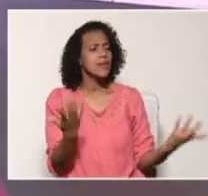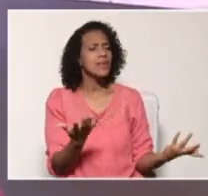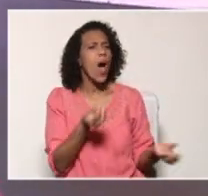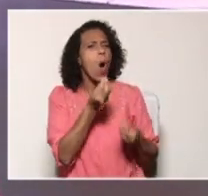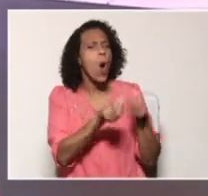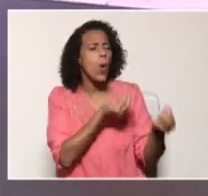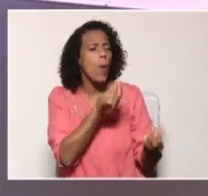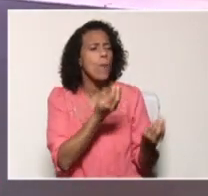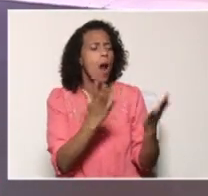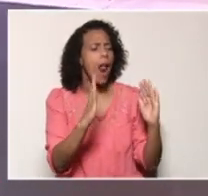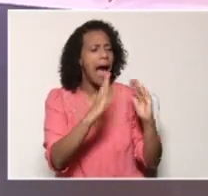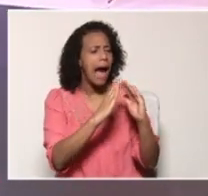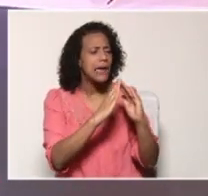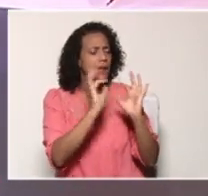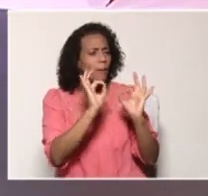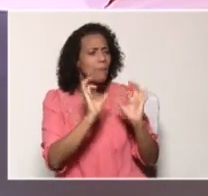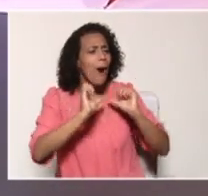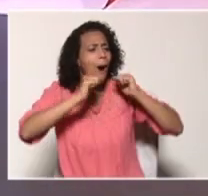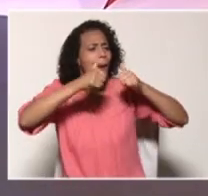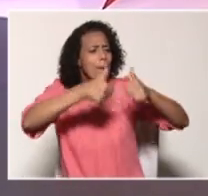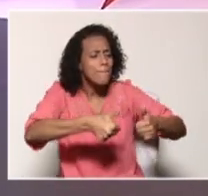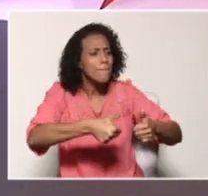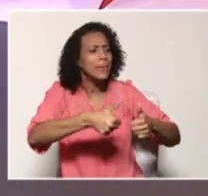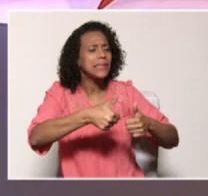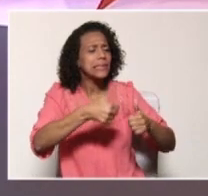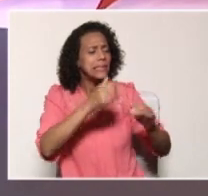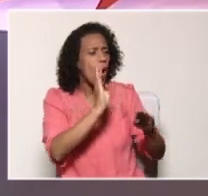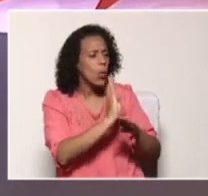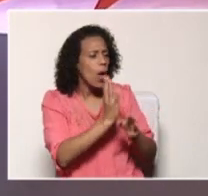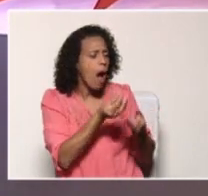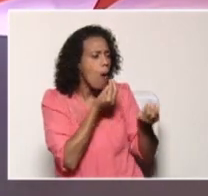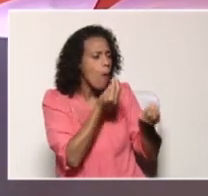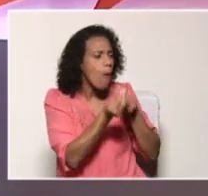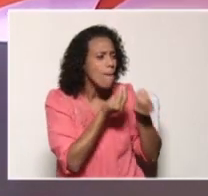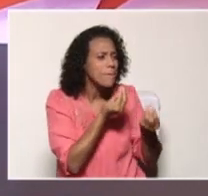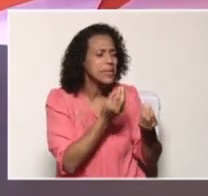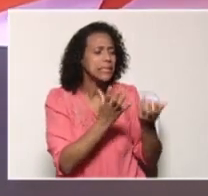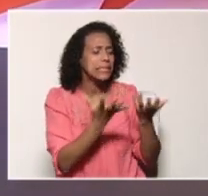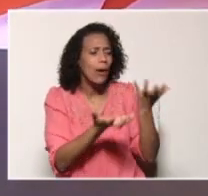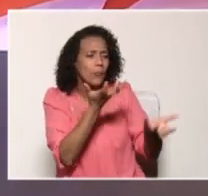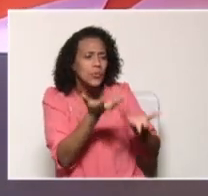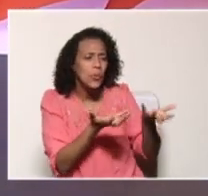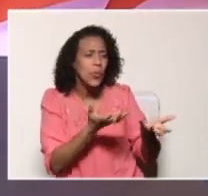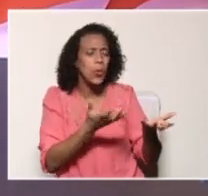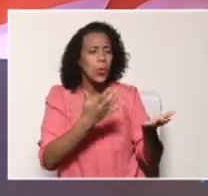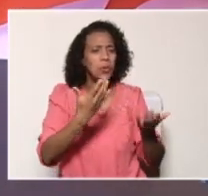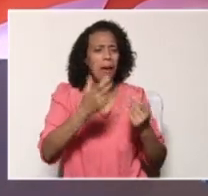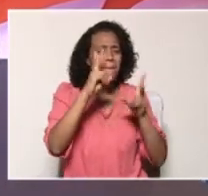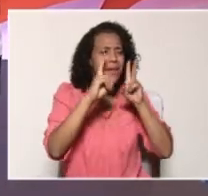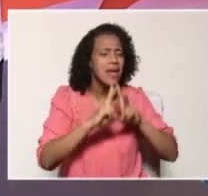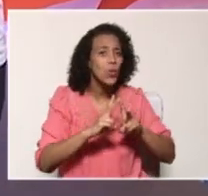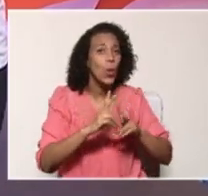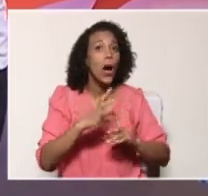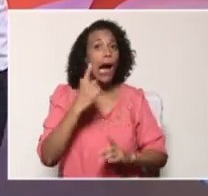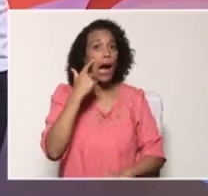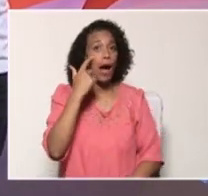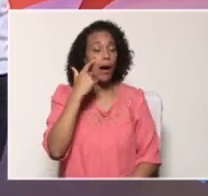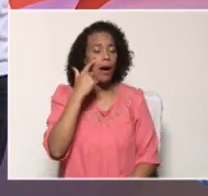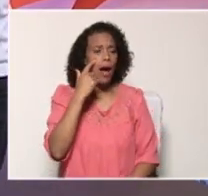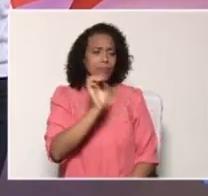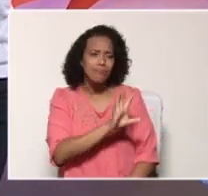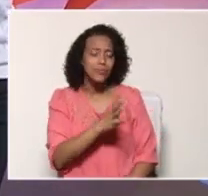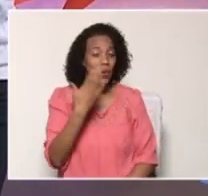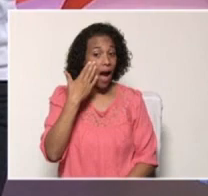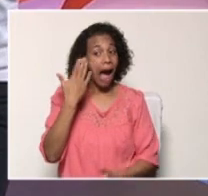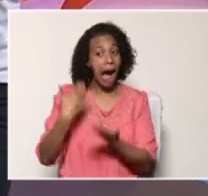abordar desde el hogar? ¿Cómo podemos nosotros cuidarnos desde casa? ¿Cómo debemos cuidar nuestra alimentación? Tú hiciste una